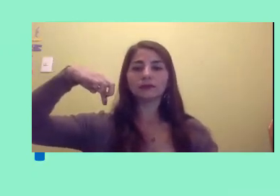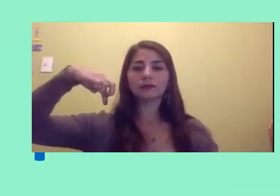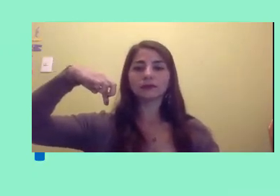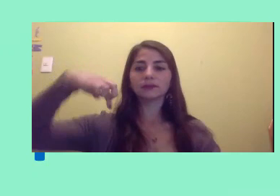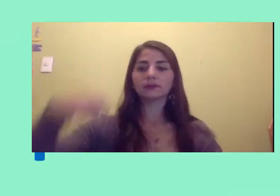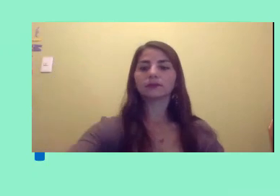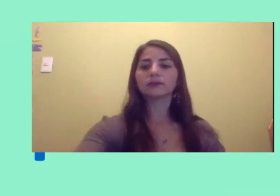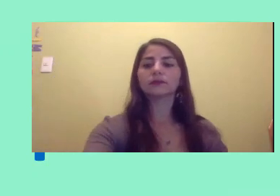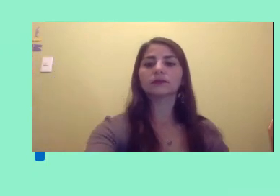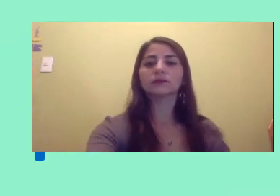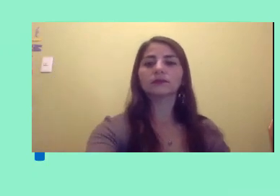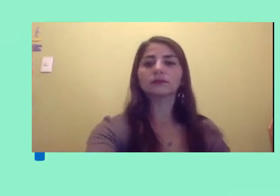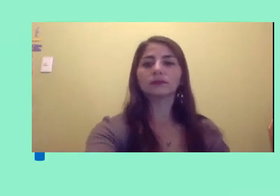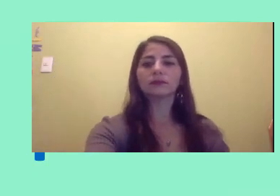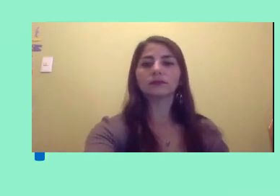¿ya?